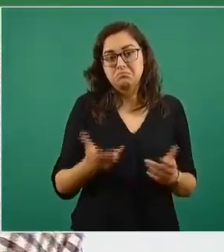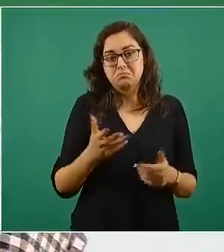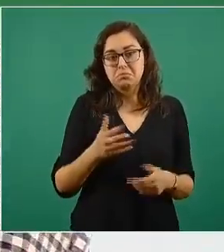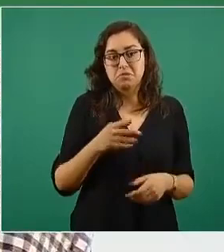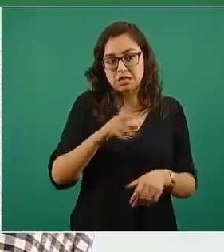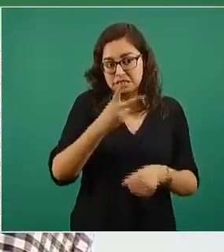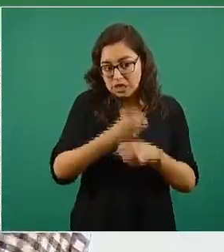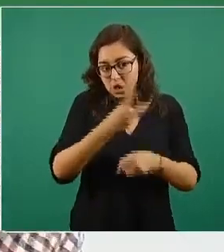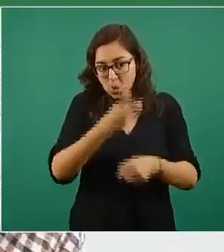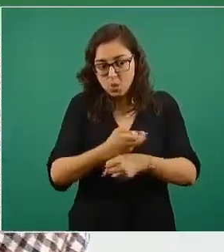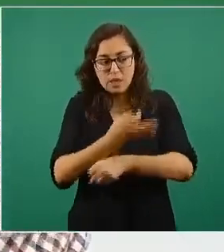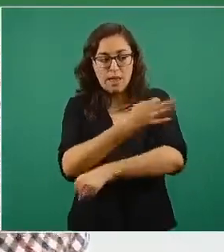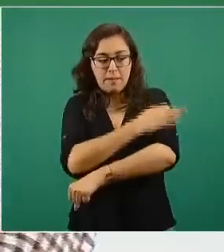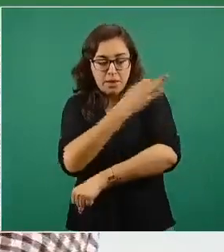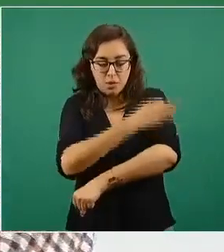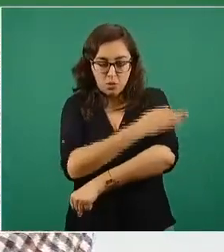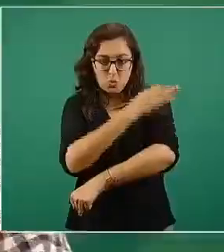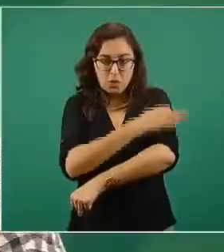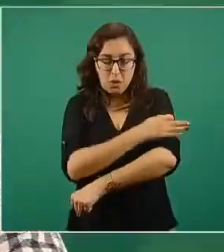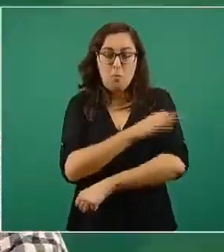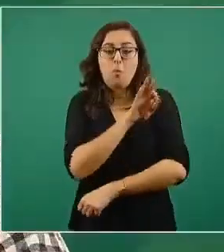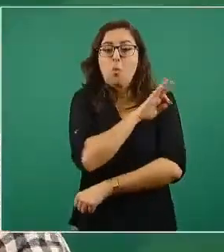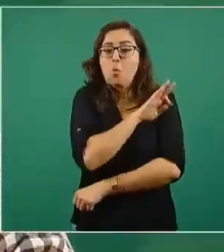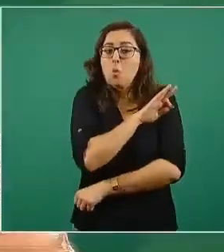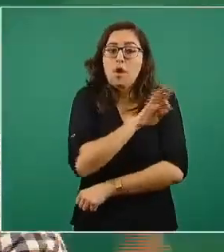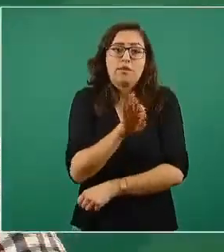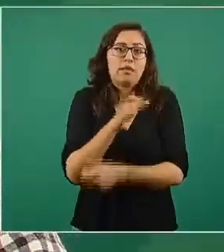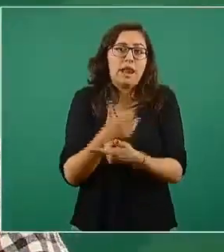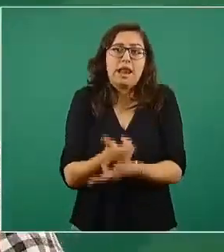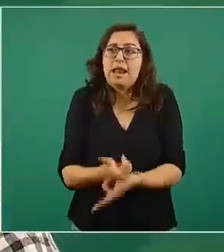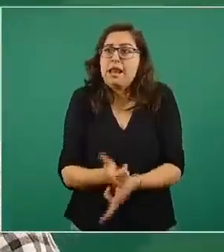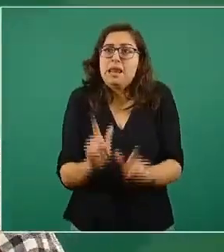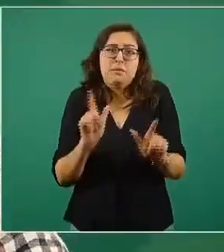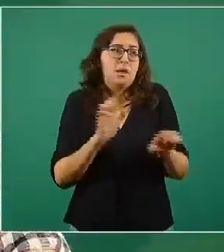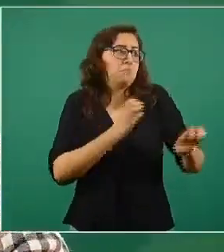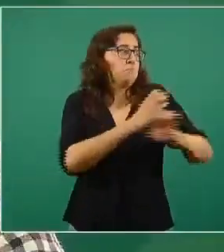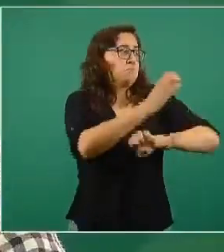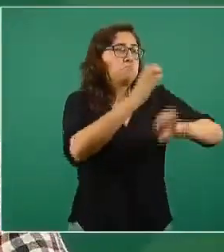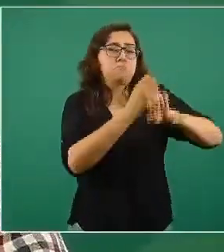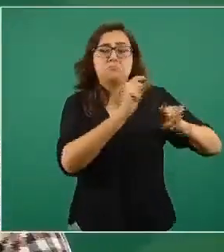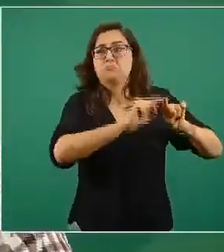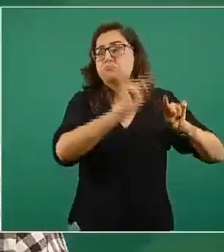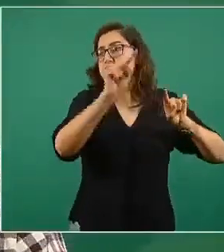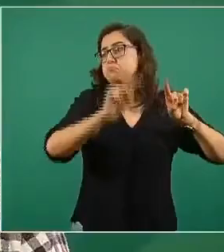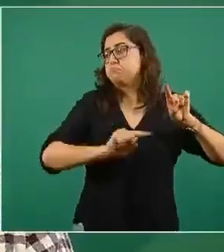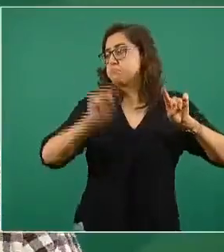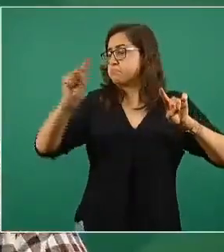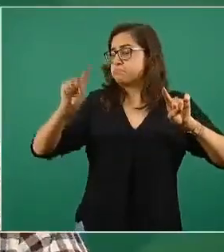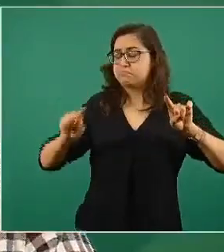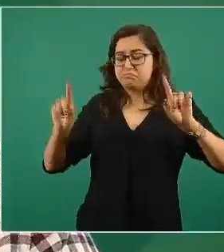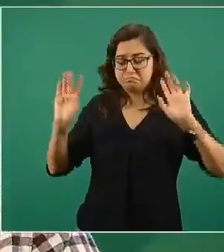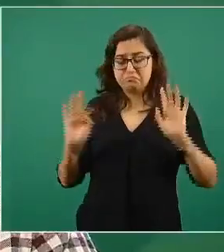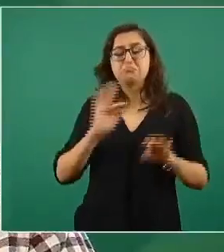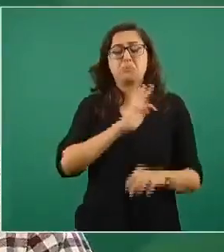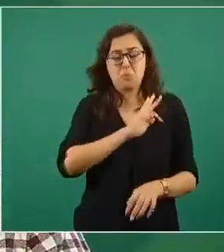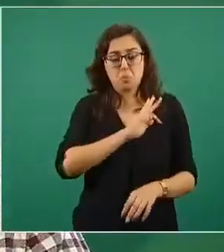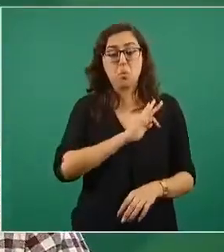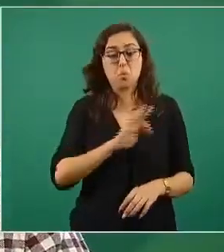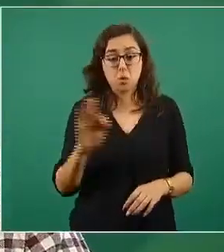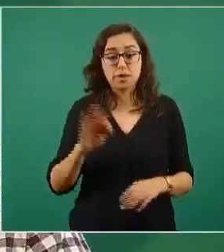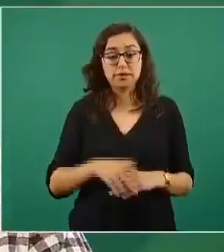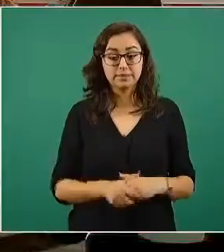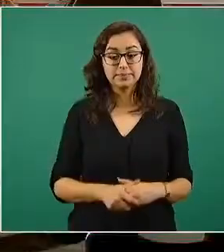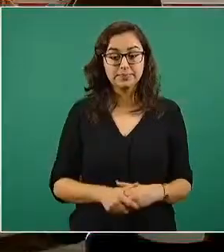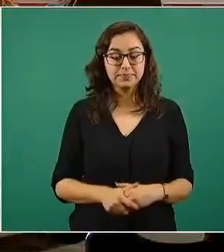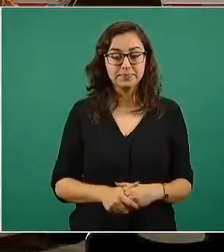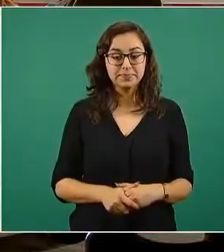recordatorio de su segunda dosis que se puede poner en la entidad donde esté en el momento en que requiera tener la segunda